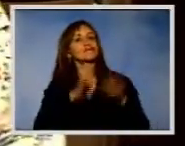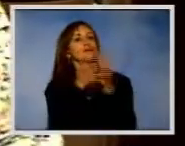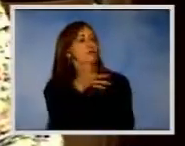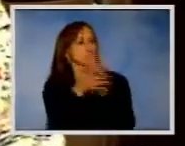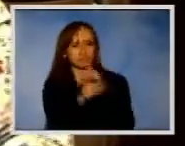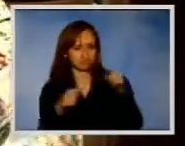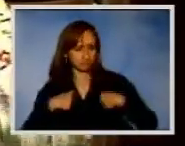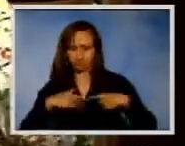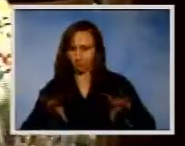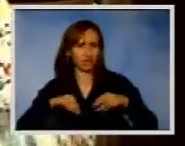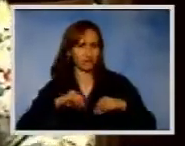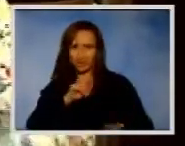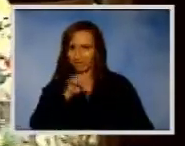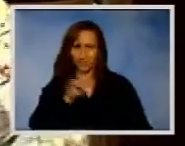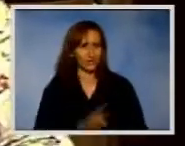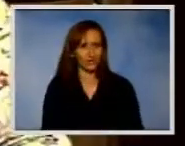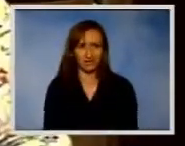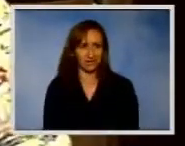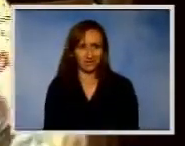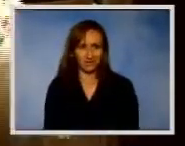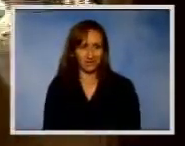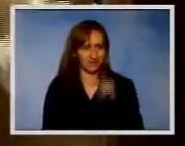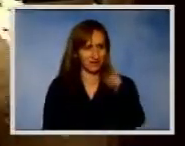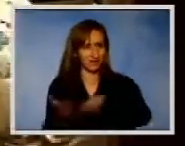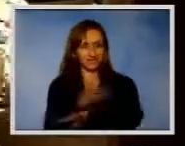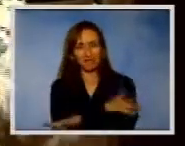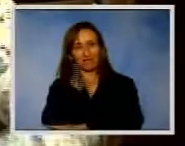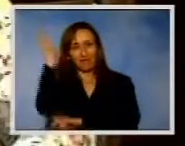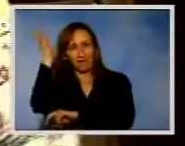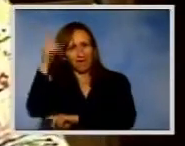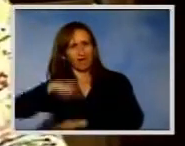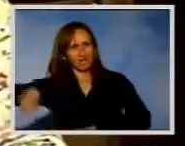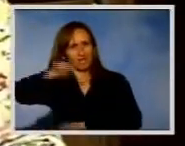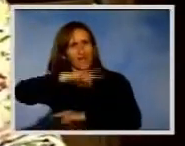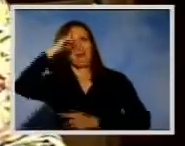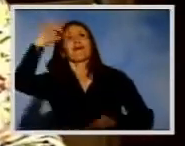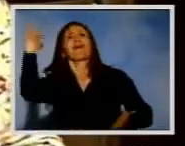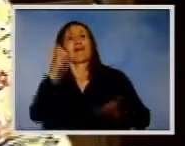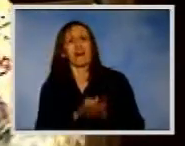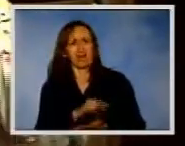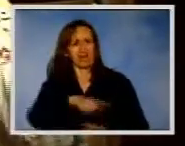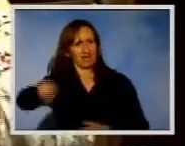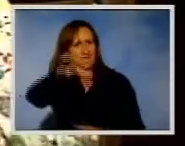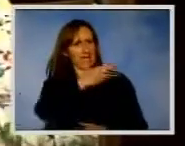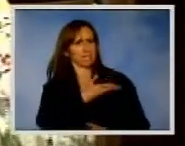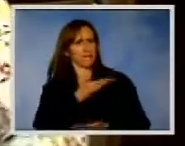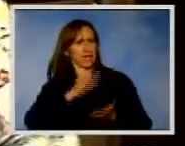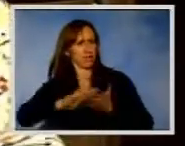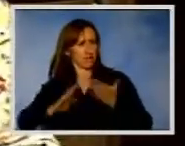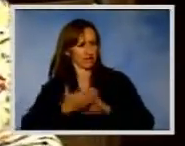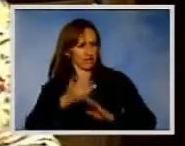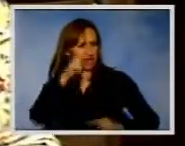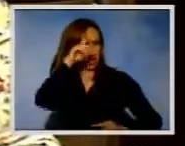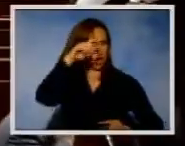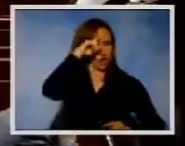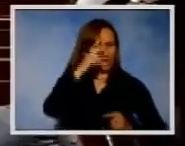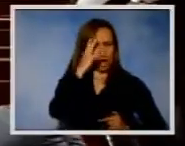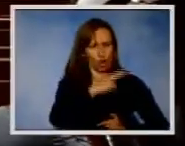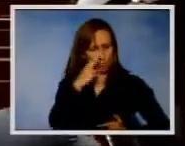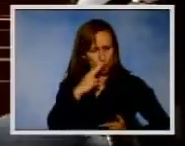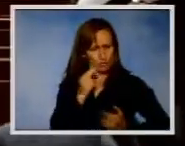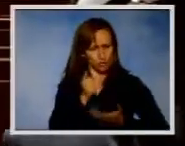aceptar que usted insista en hacerle creer a las madres comunitarias que el Gobierno está comprometido con